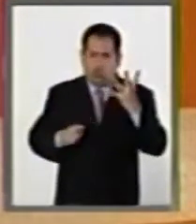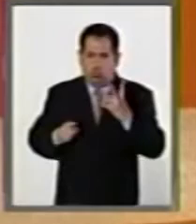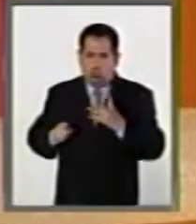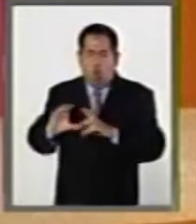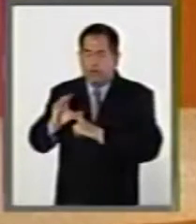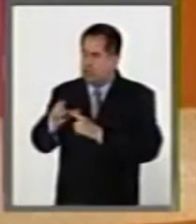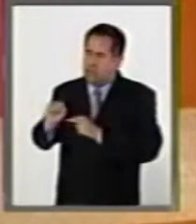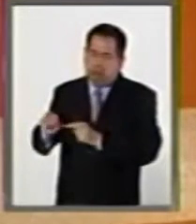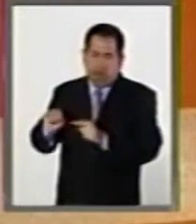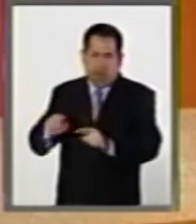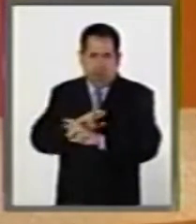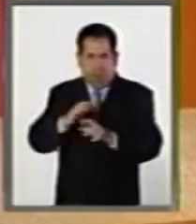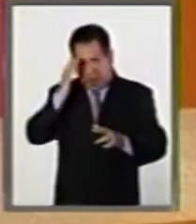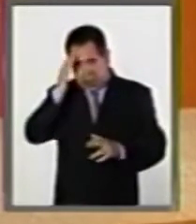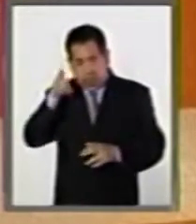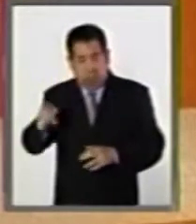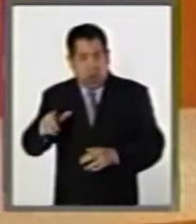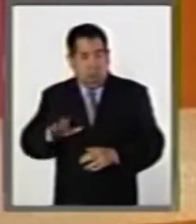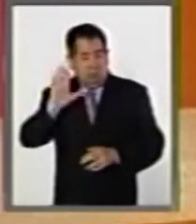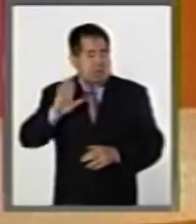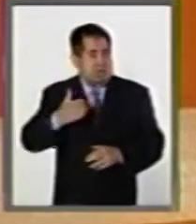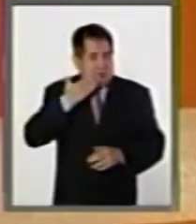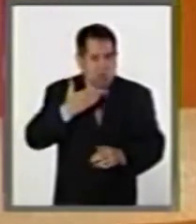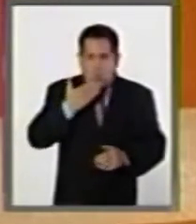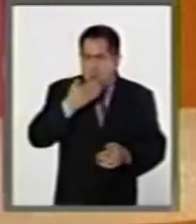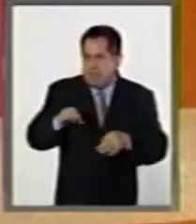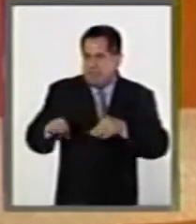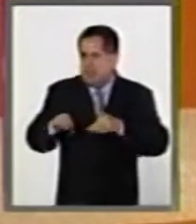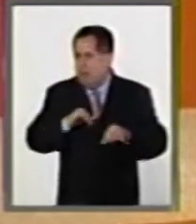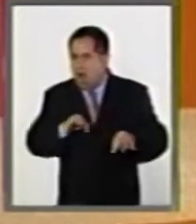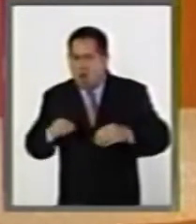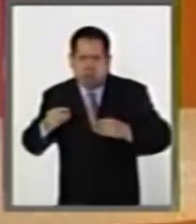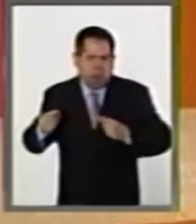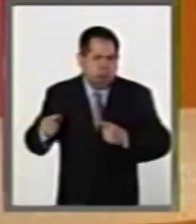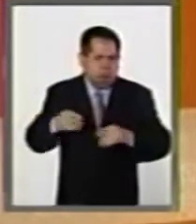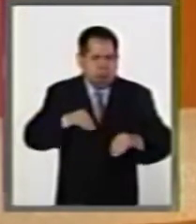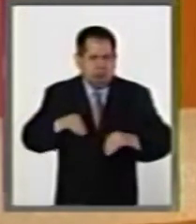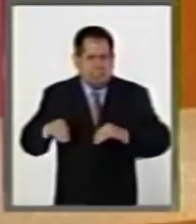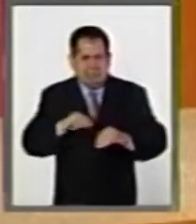comisiones. Me parece que hicieron un trabajo realmente